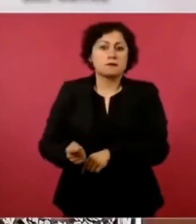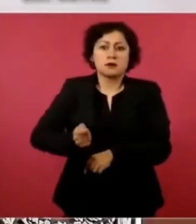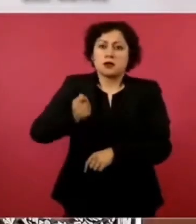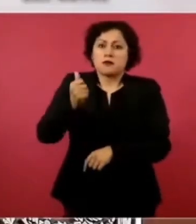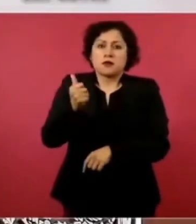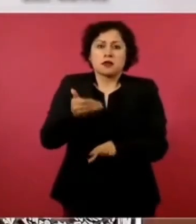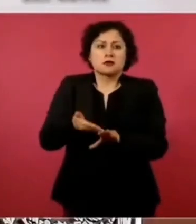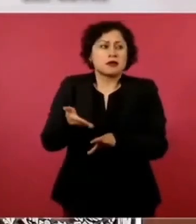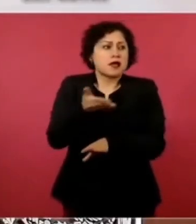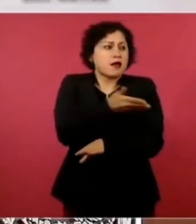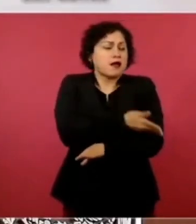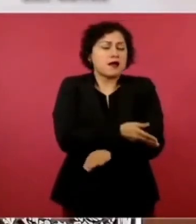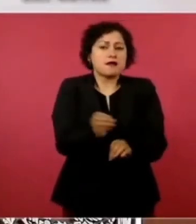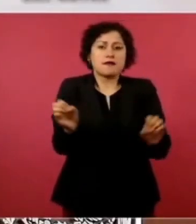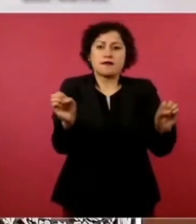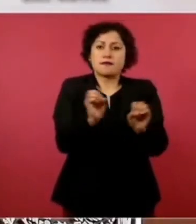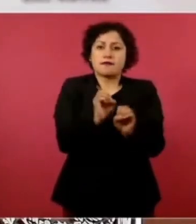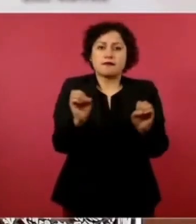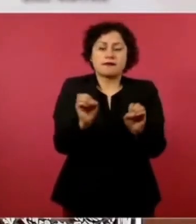Esta es la primera vez.